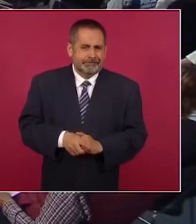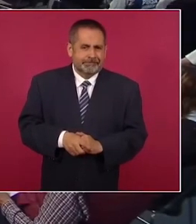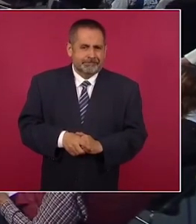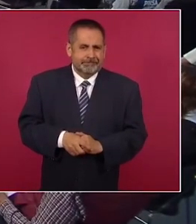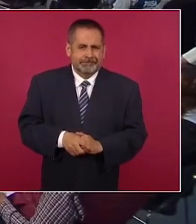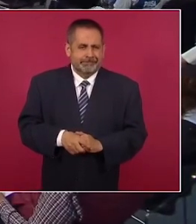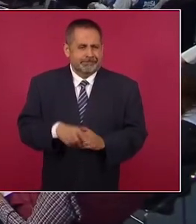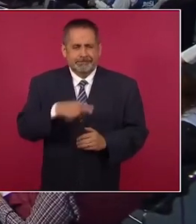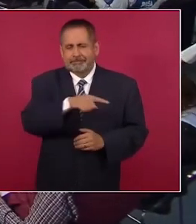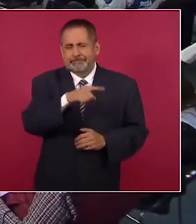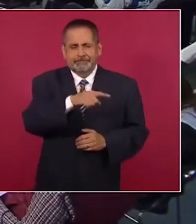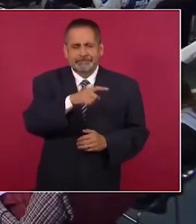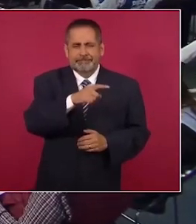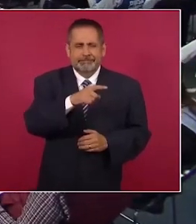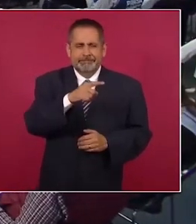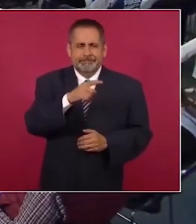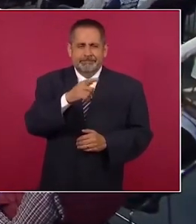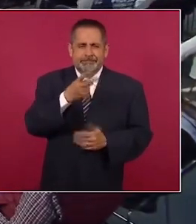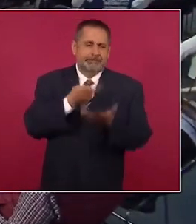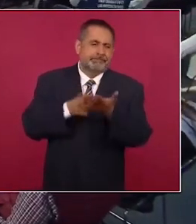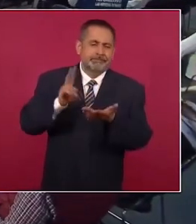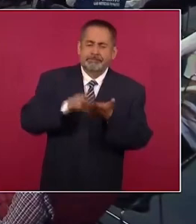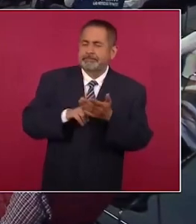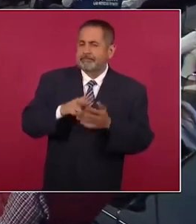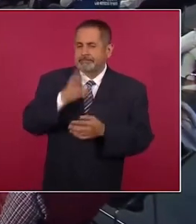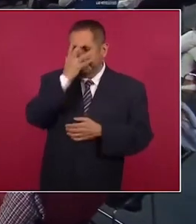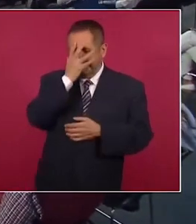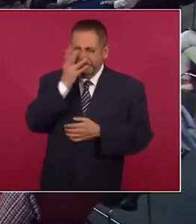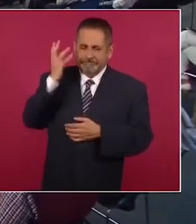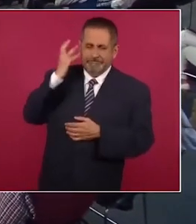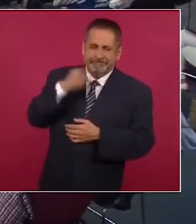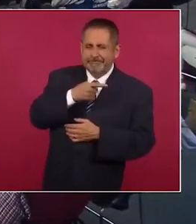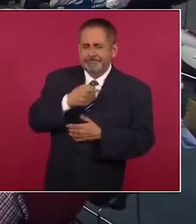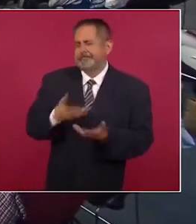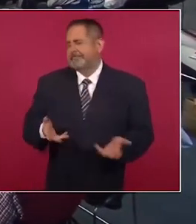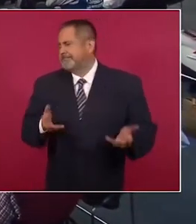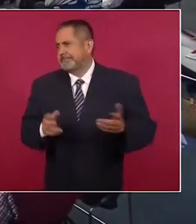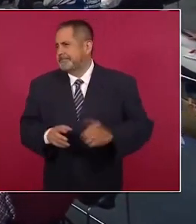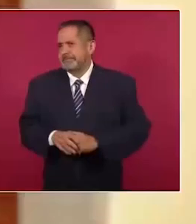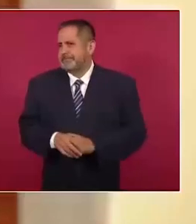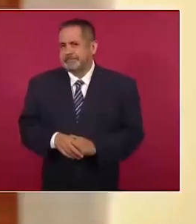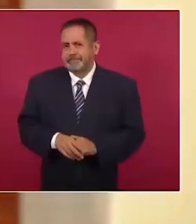ese doble rasero. Sí.